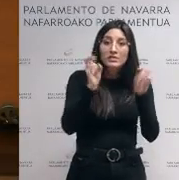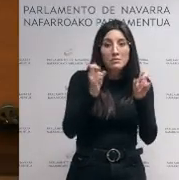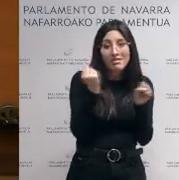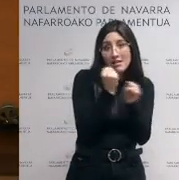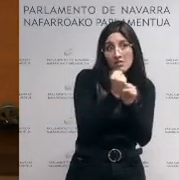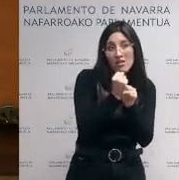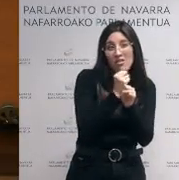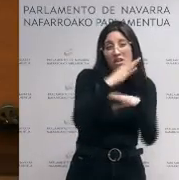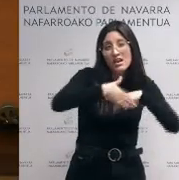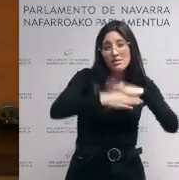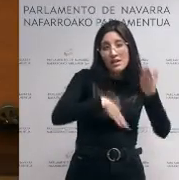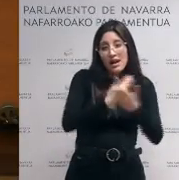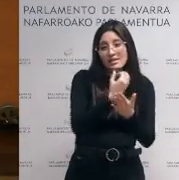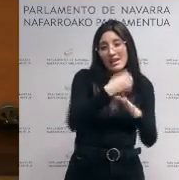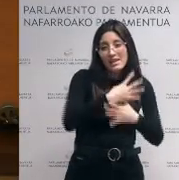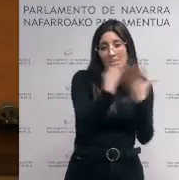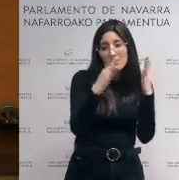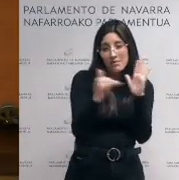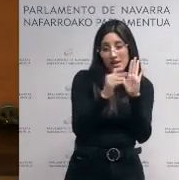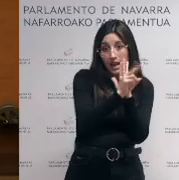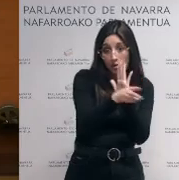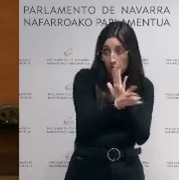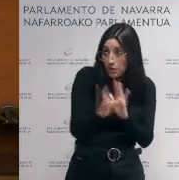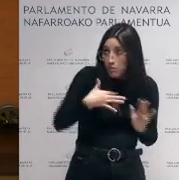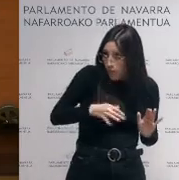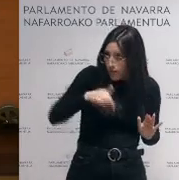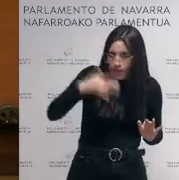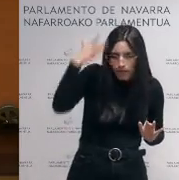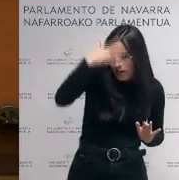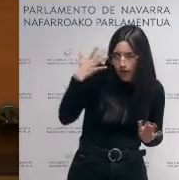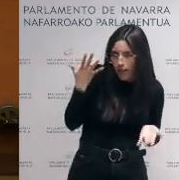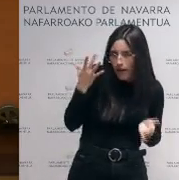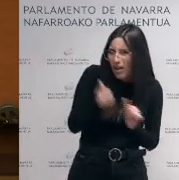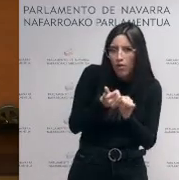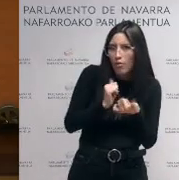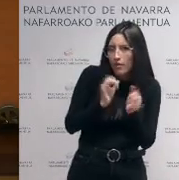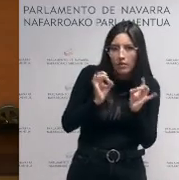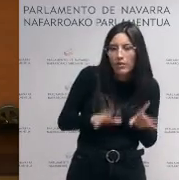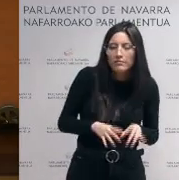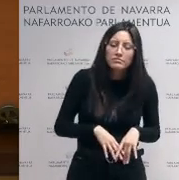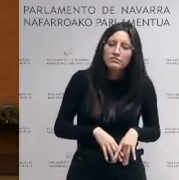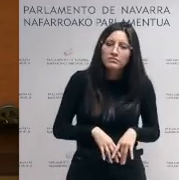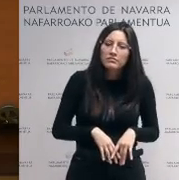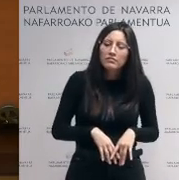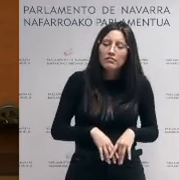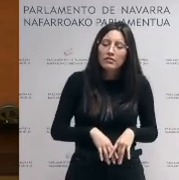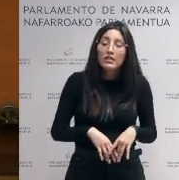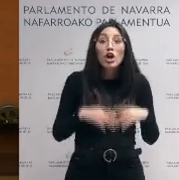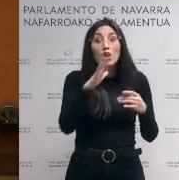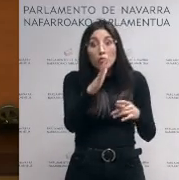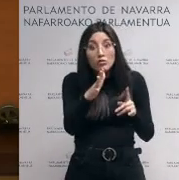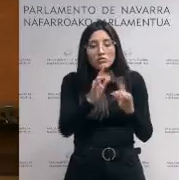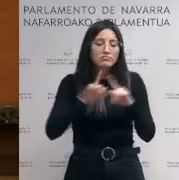19.000 euros es una medida que Navarra también puede adoptar. ¿En virtud de qué? Pues en virtud, evidentemente, de nuestra autonomía